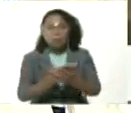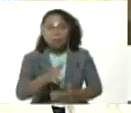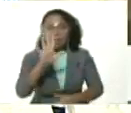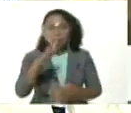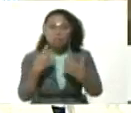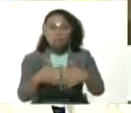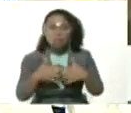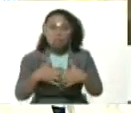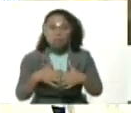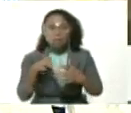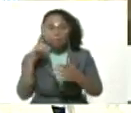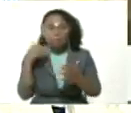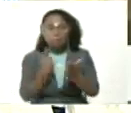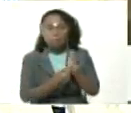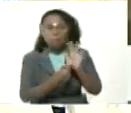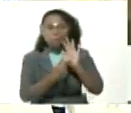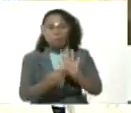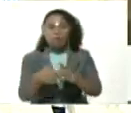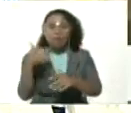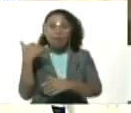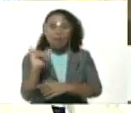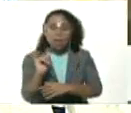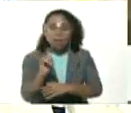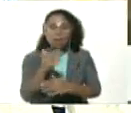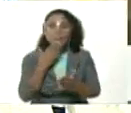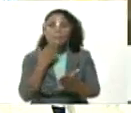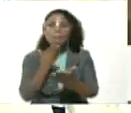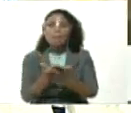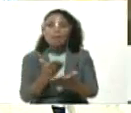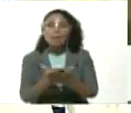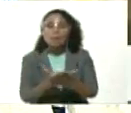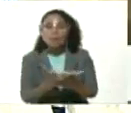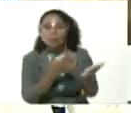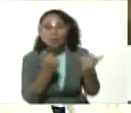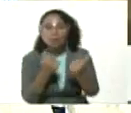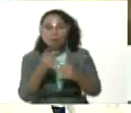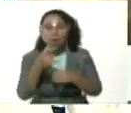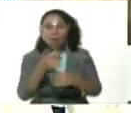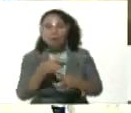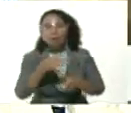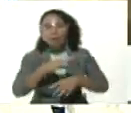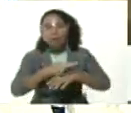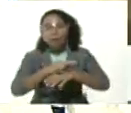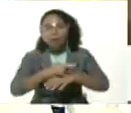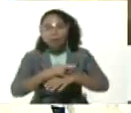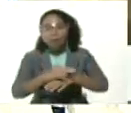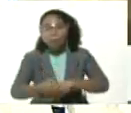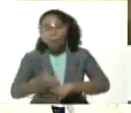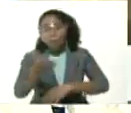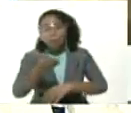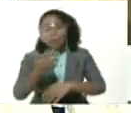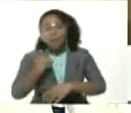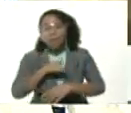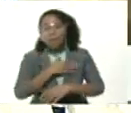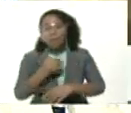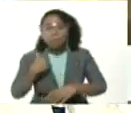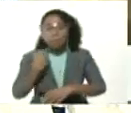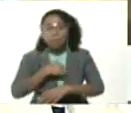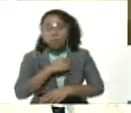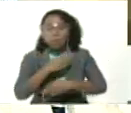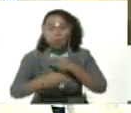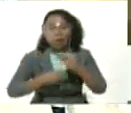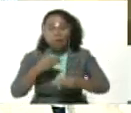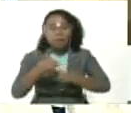como le mostraba hace rato, que tienen ya pedidos para carne despostada, que es lo ideal, pues, que quisiéramos hacer,